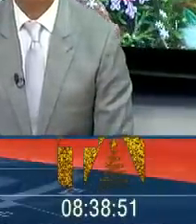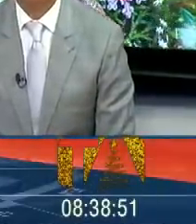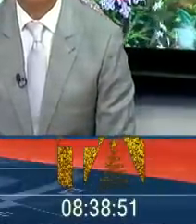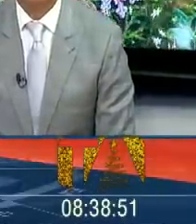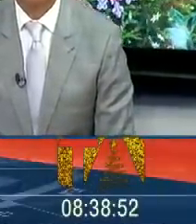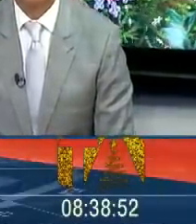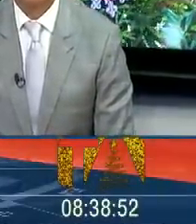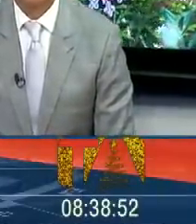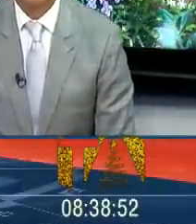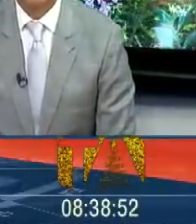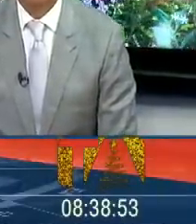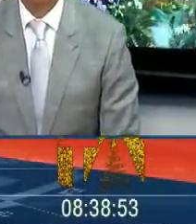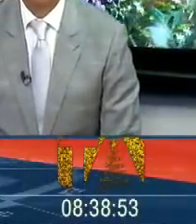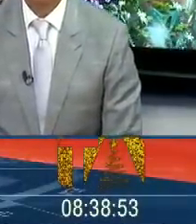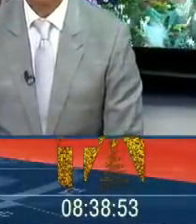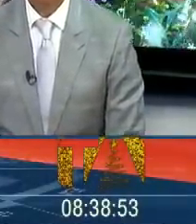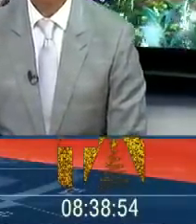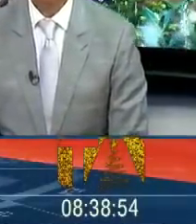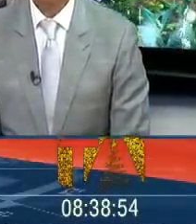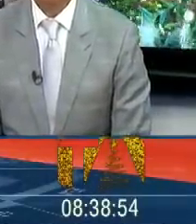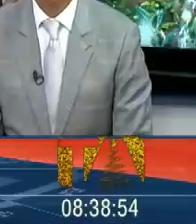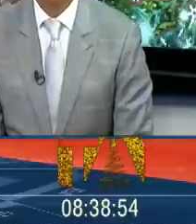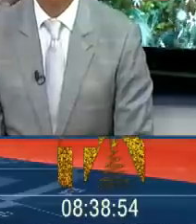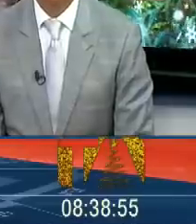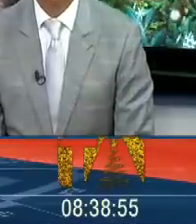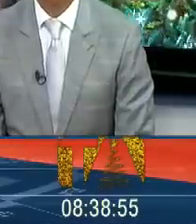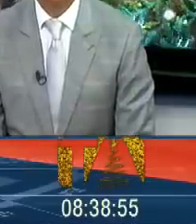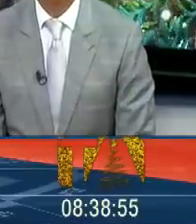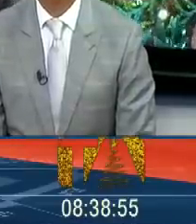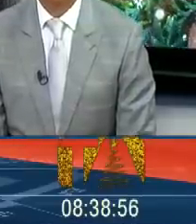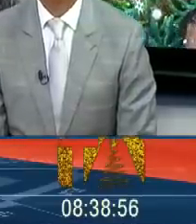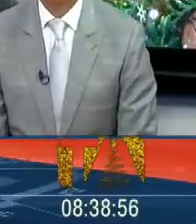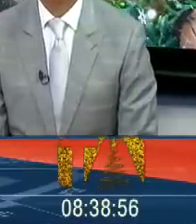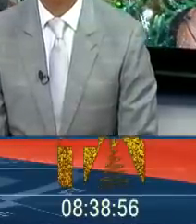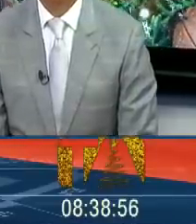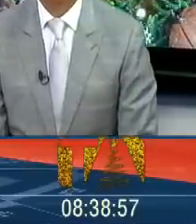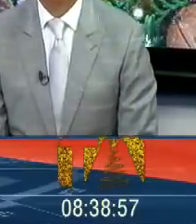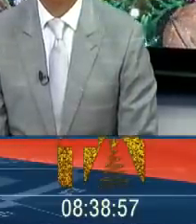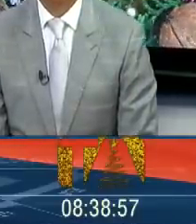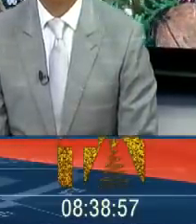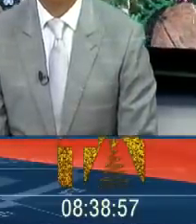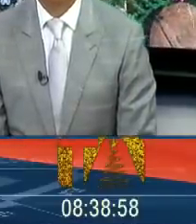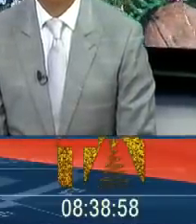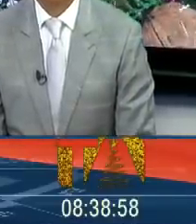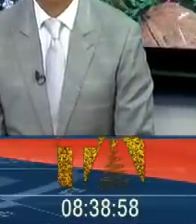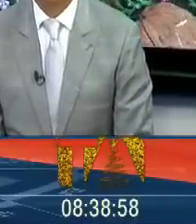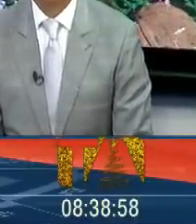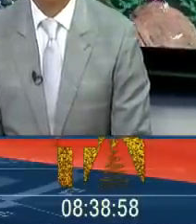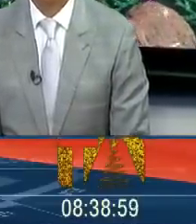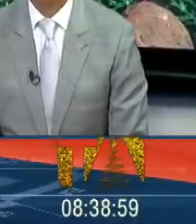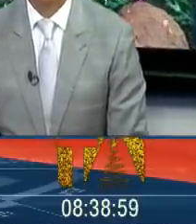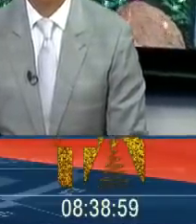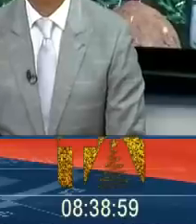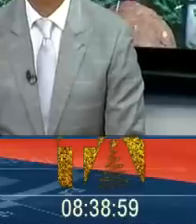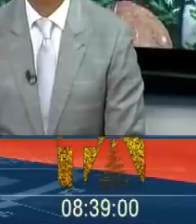Amigos, hoy en Ecuador, mega biodiverso, les contamos. El Centro de Control y Vigilancia monitorea las 24 horas del día las Islas Galápagos para